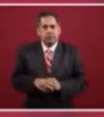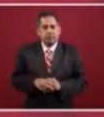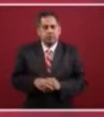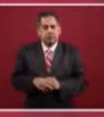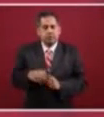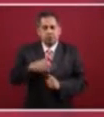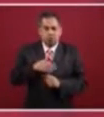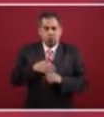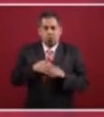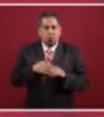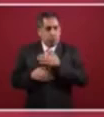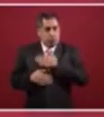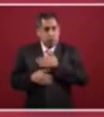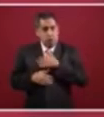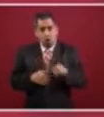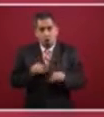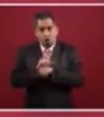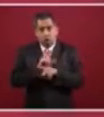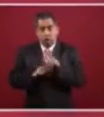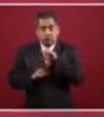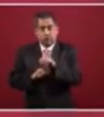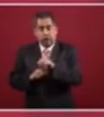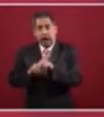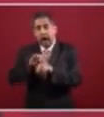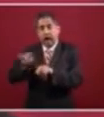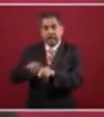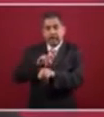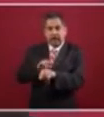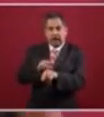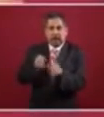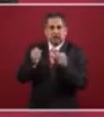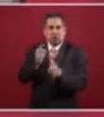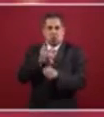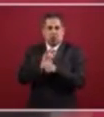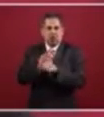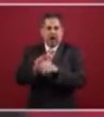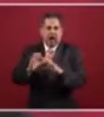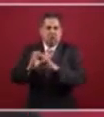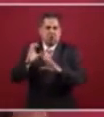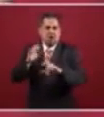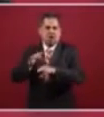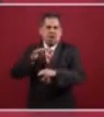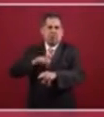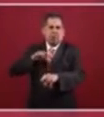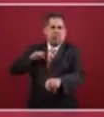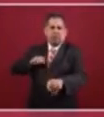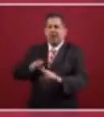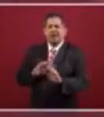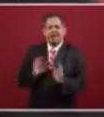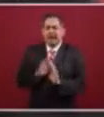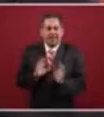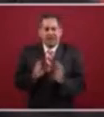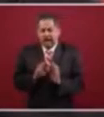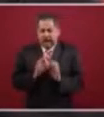equipo de seguridad y camionetas detrás de mí y nada de eso